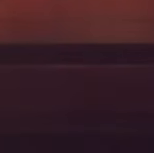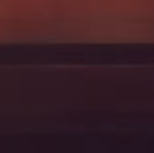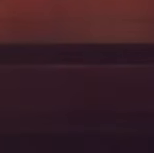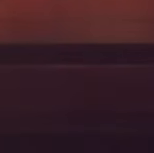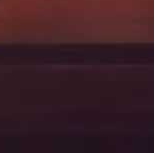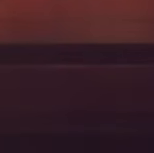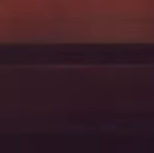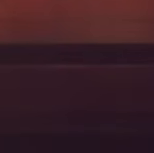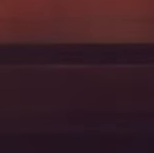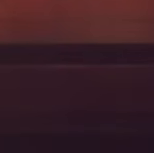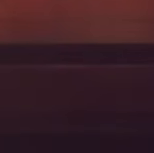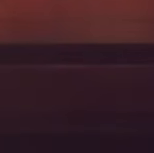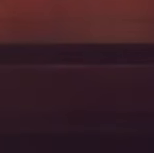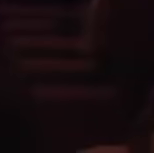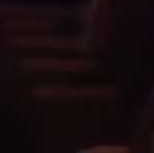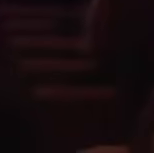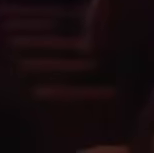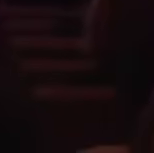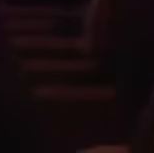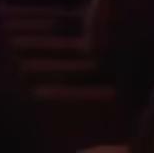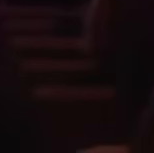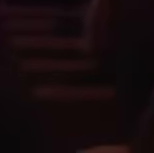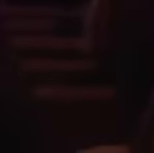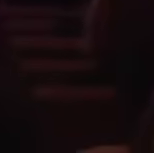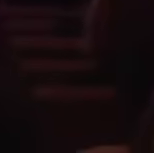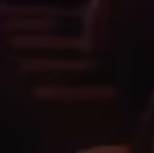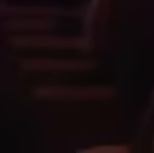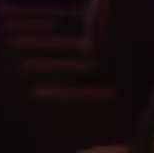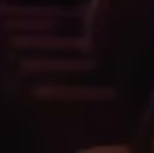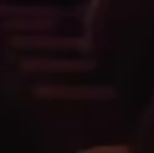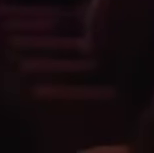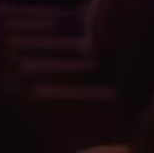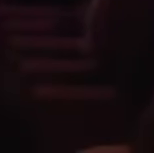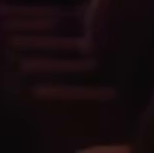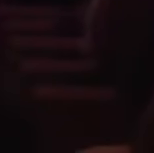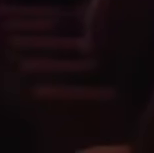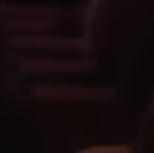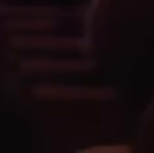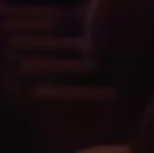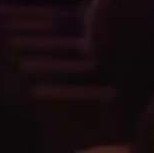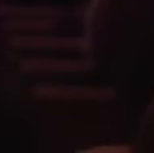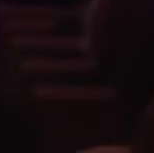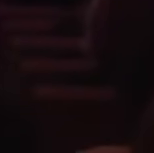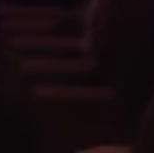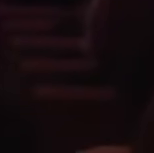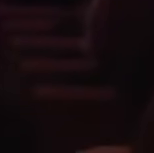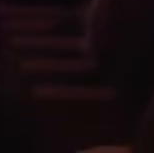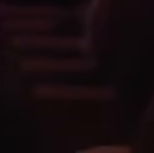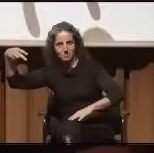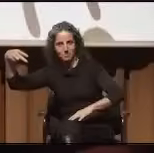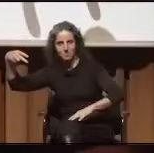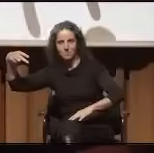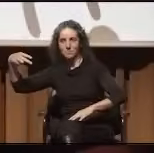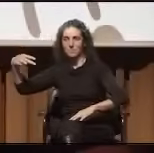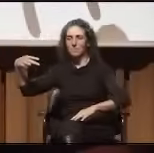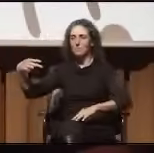Resistencia, aceptación y trascendencia. Una puerta ahí. Te quiero mucho, que lo encuentro divino